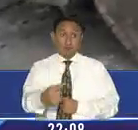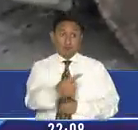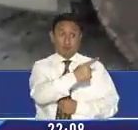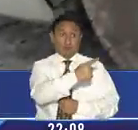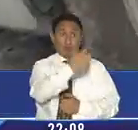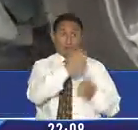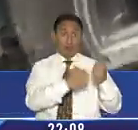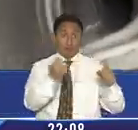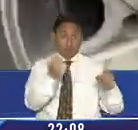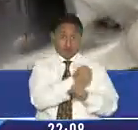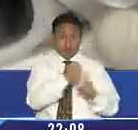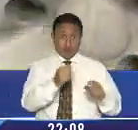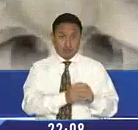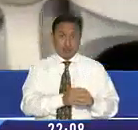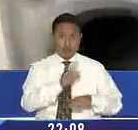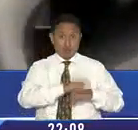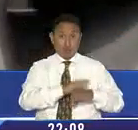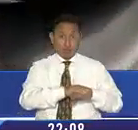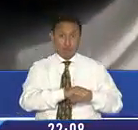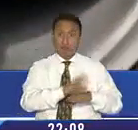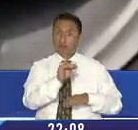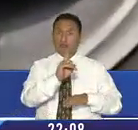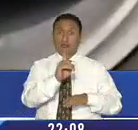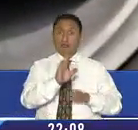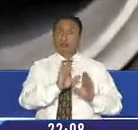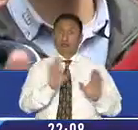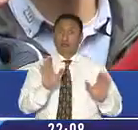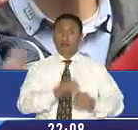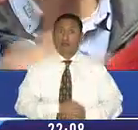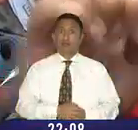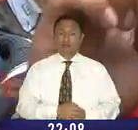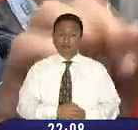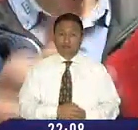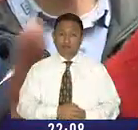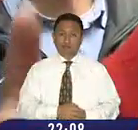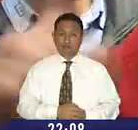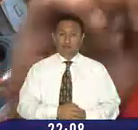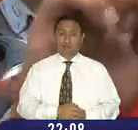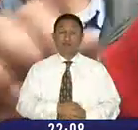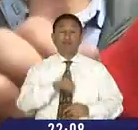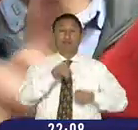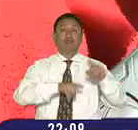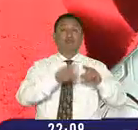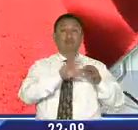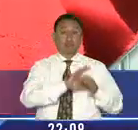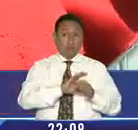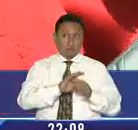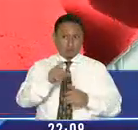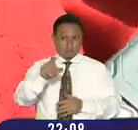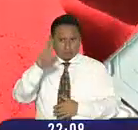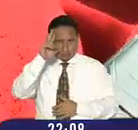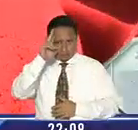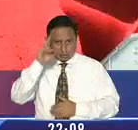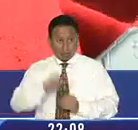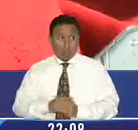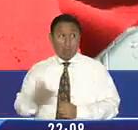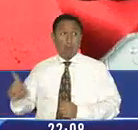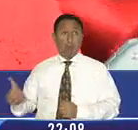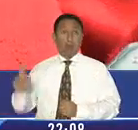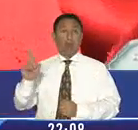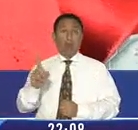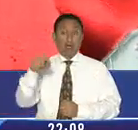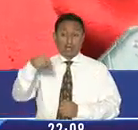de violencia que se han registrado en los días de manifestación. Hay algunos compañeros infiltrados. Esa gente vienen a generar